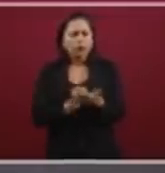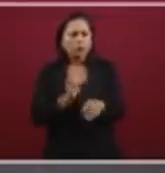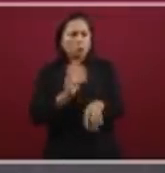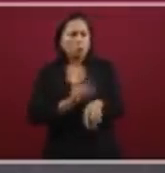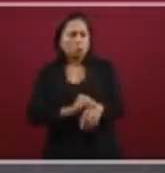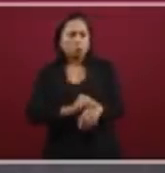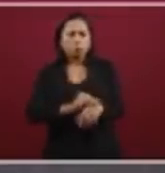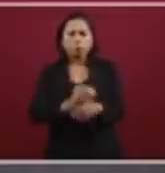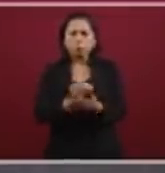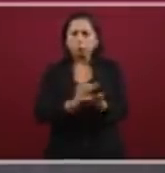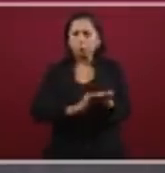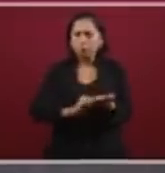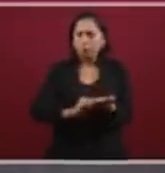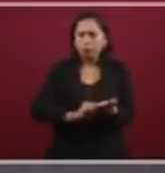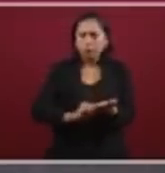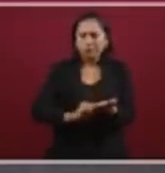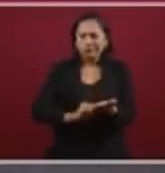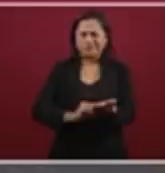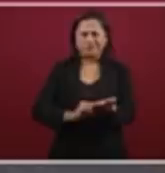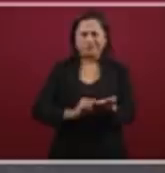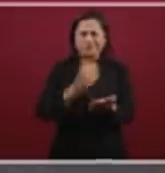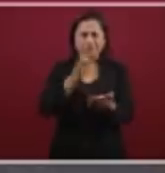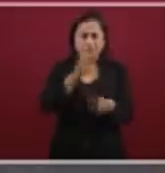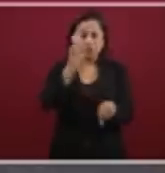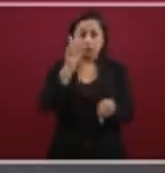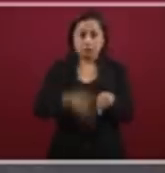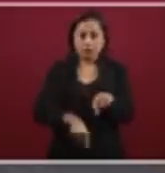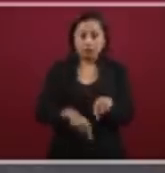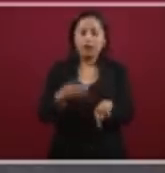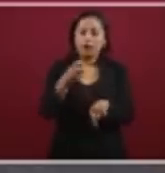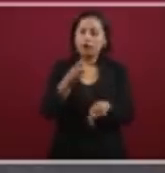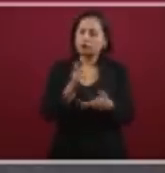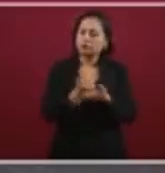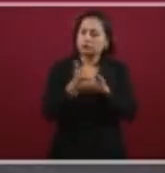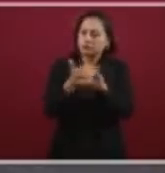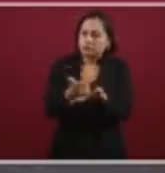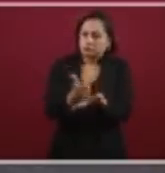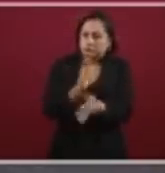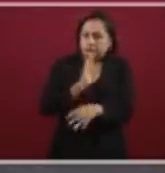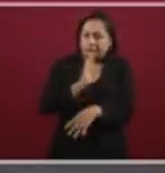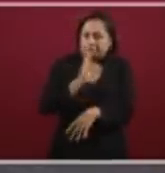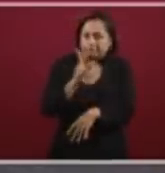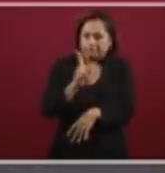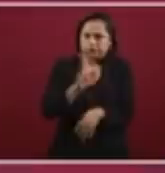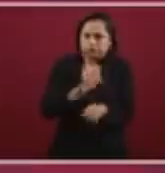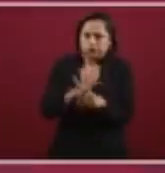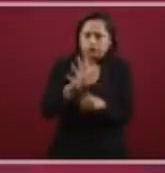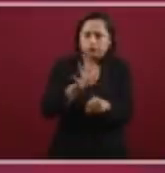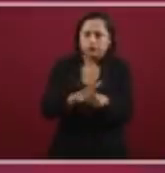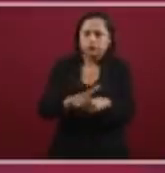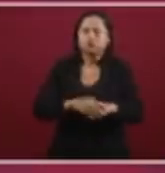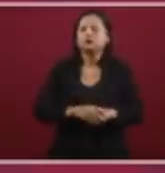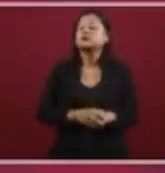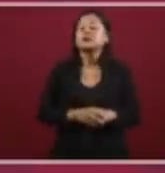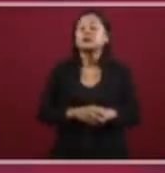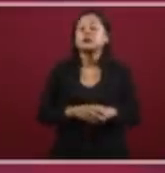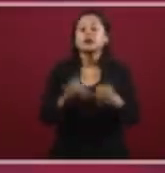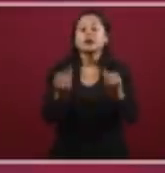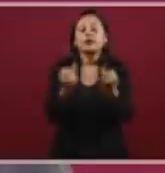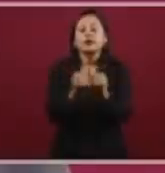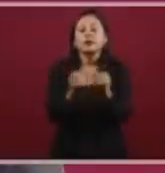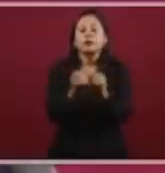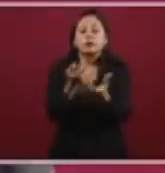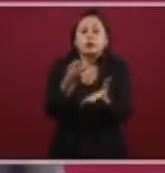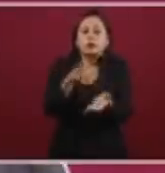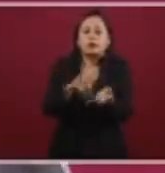nuestros impuestos eso es lo que se plantea lo mismo en el caso de la corrupción si no hay corrupción